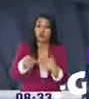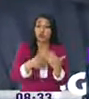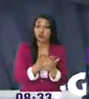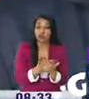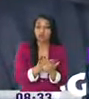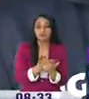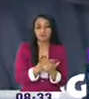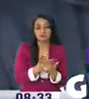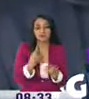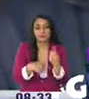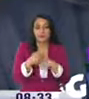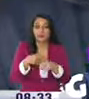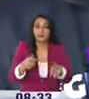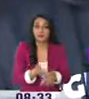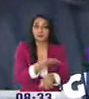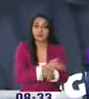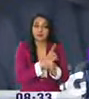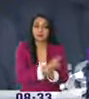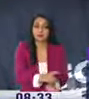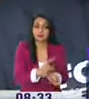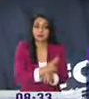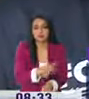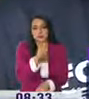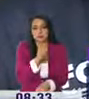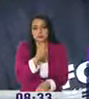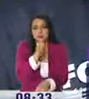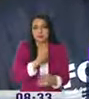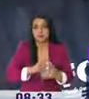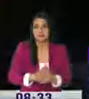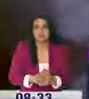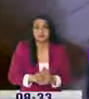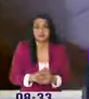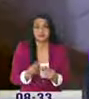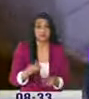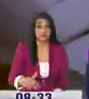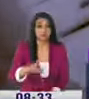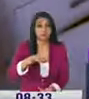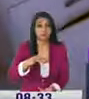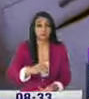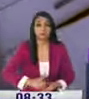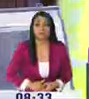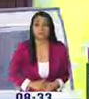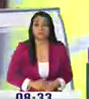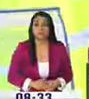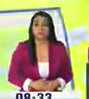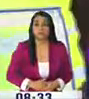una investigación que venimos haciendo de manera reservada, que sería entre mediana y alta escala.